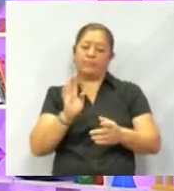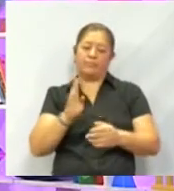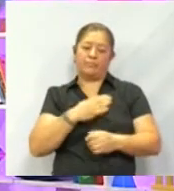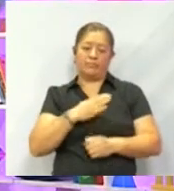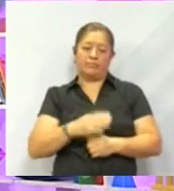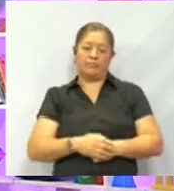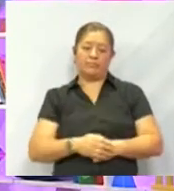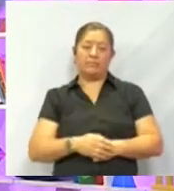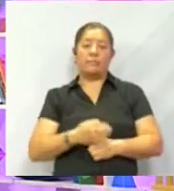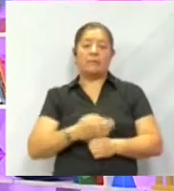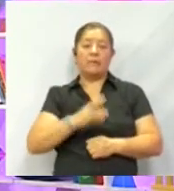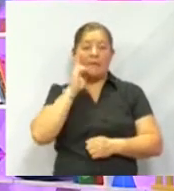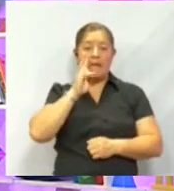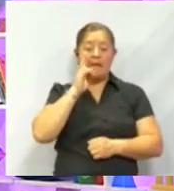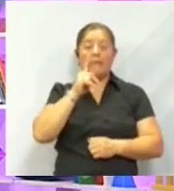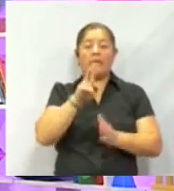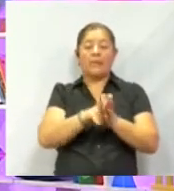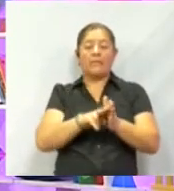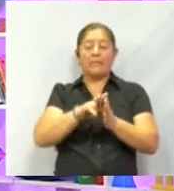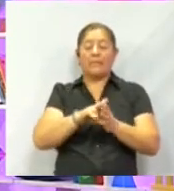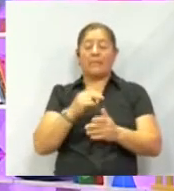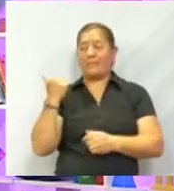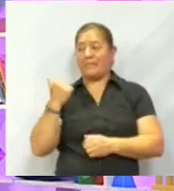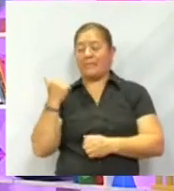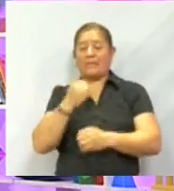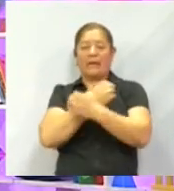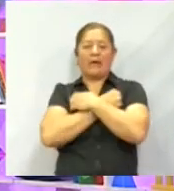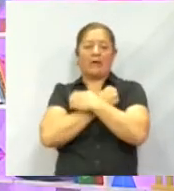juntos a ver la siguiente cápsula de educación especial?